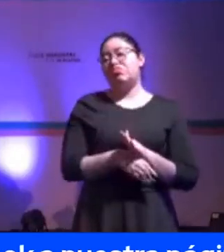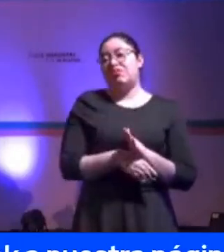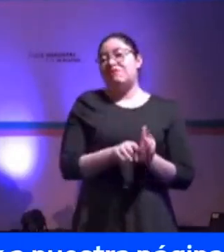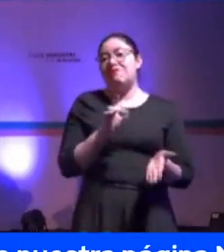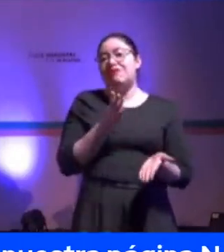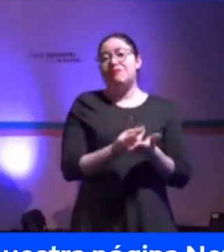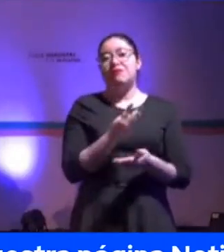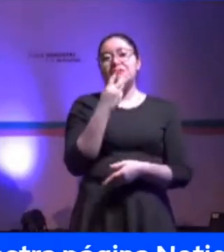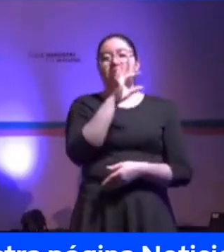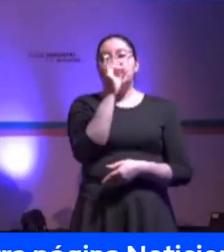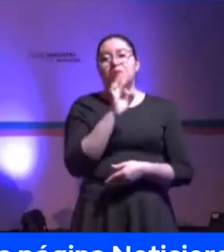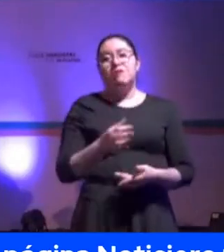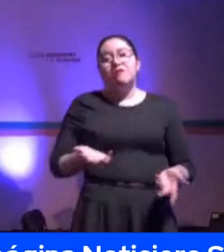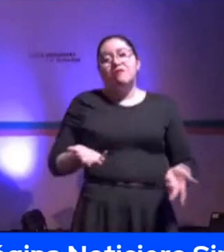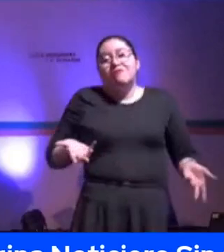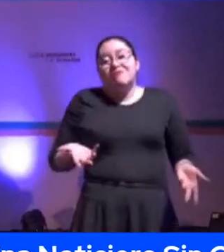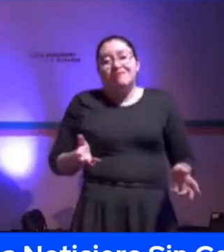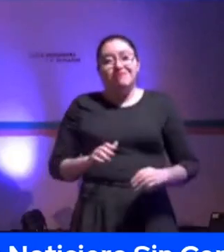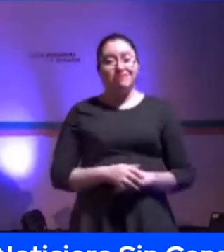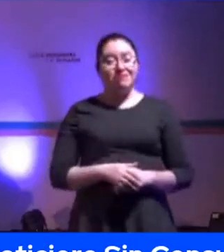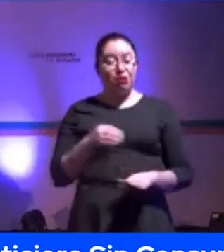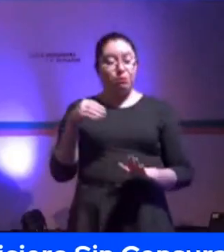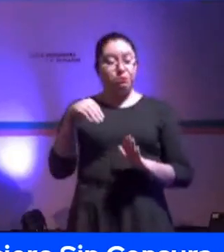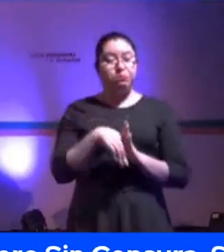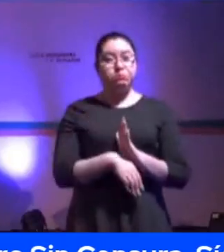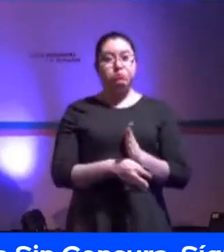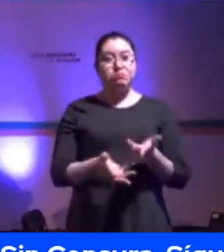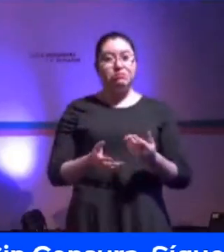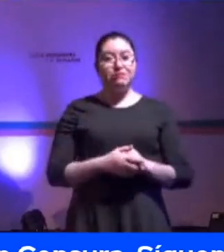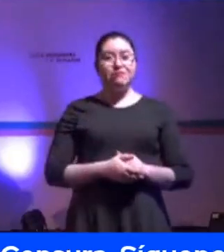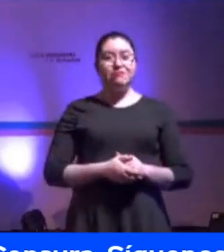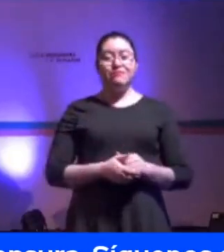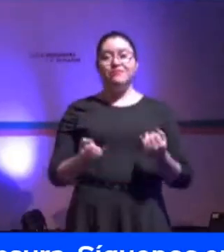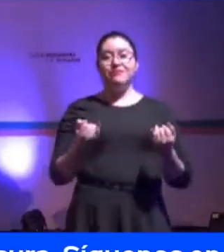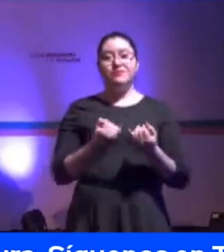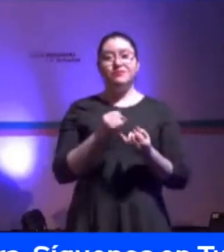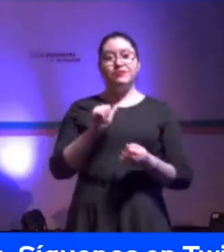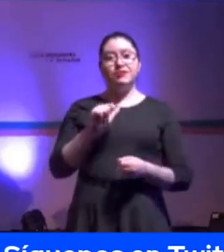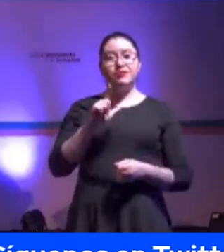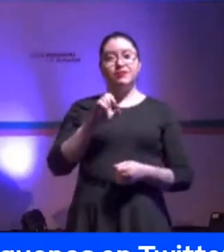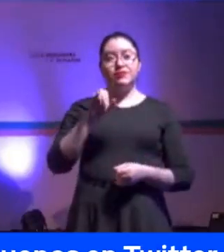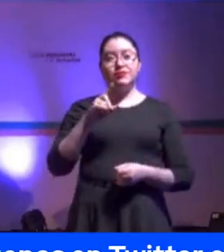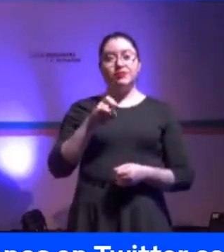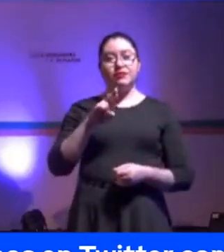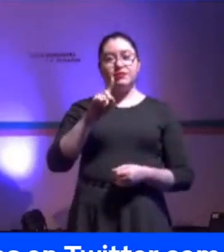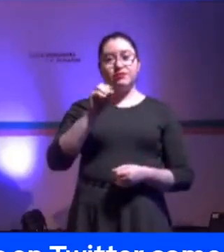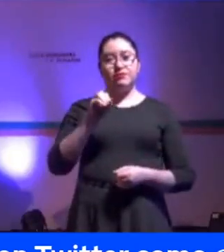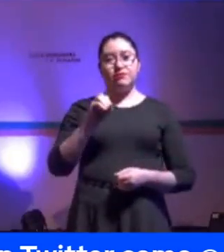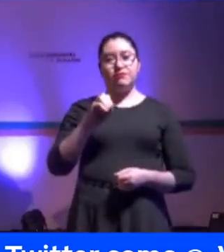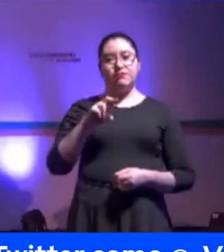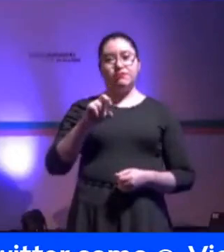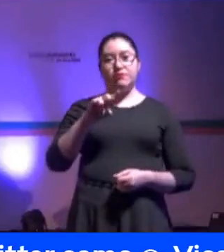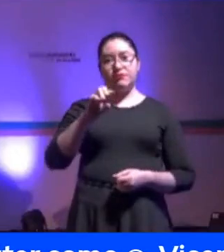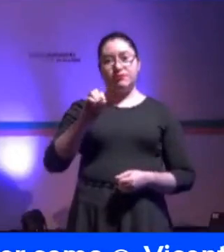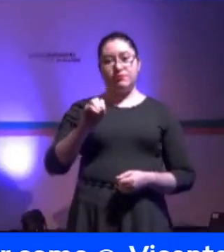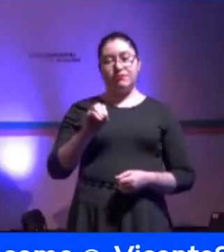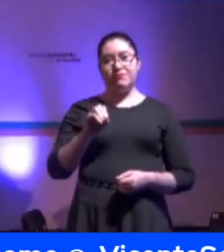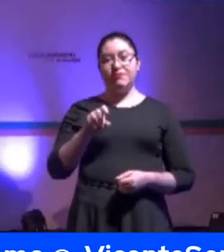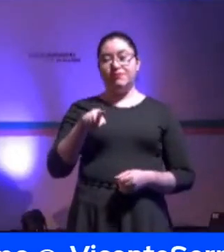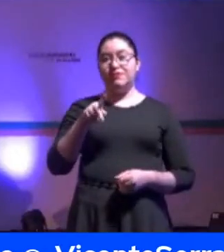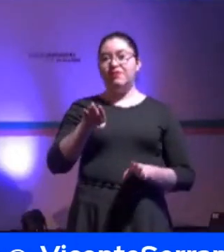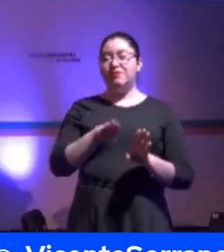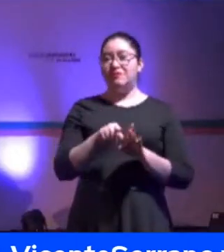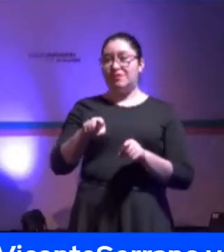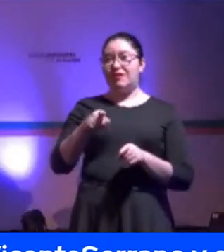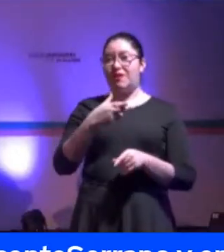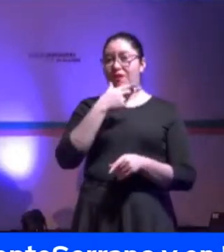más era el 3%. Ya está, Alejandro Moreno Cárdenas, porque yo me niego a llamar a alguien tan criminal